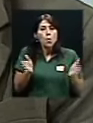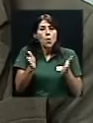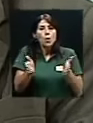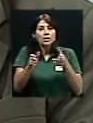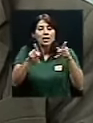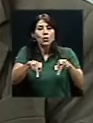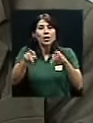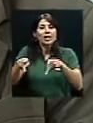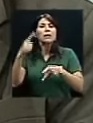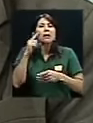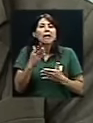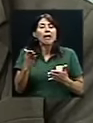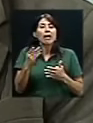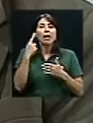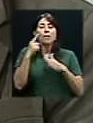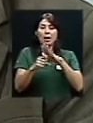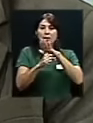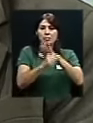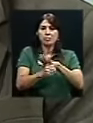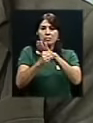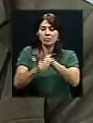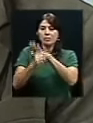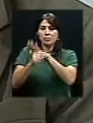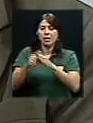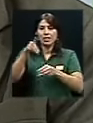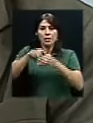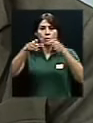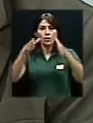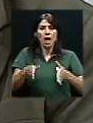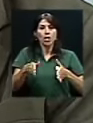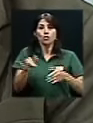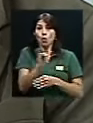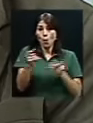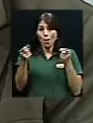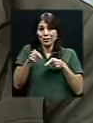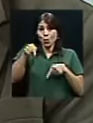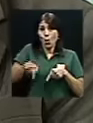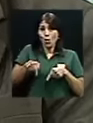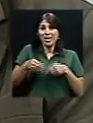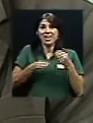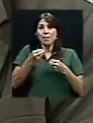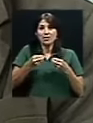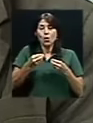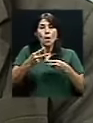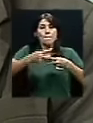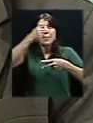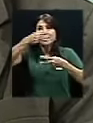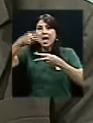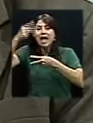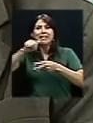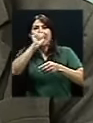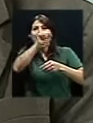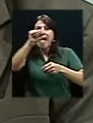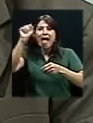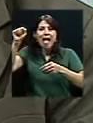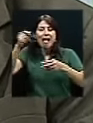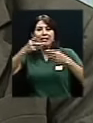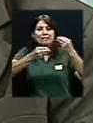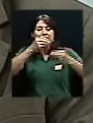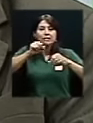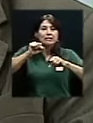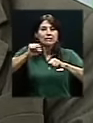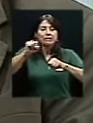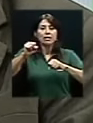diputados a pegar gritos, como sucedió hoy, a golpear los vidrios de las barras, etc., y a presionar para que se discutan,